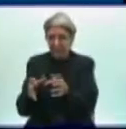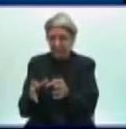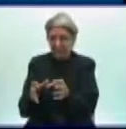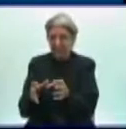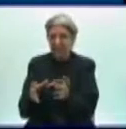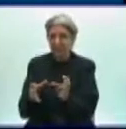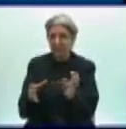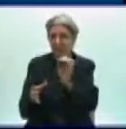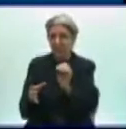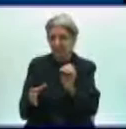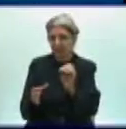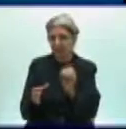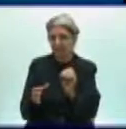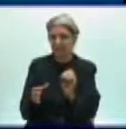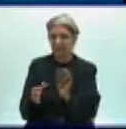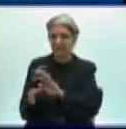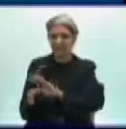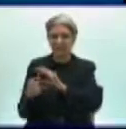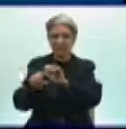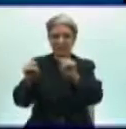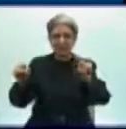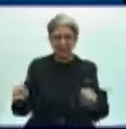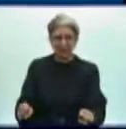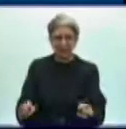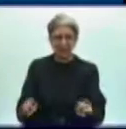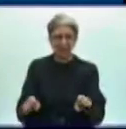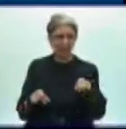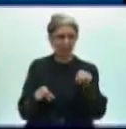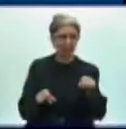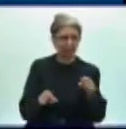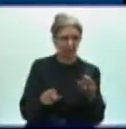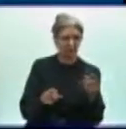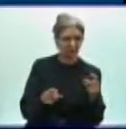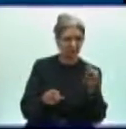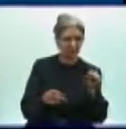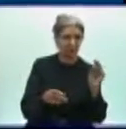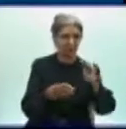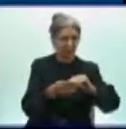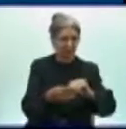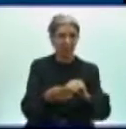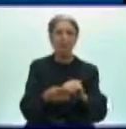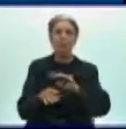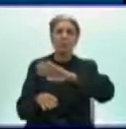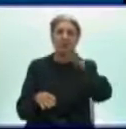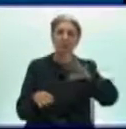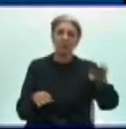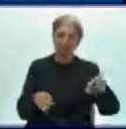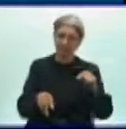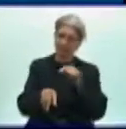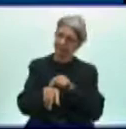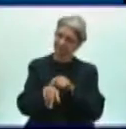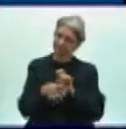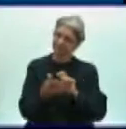Ustedes deben completar todas las palabras claves que faltan en este texto. Vamos a darle un tiempo también.